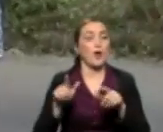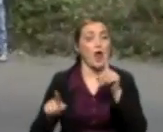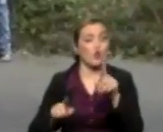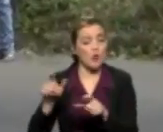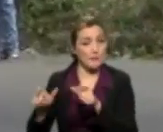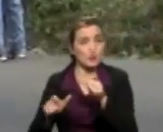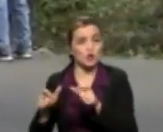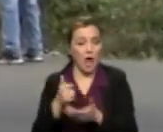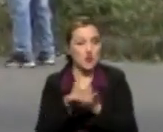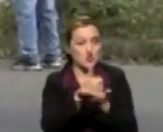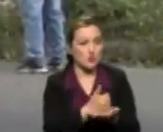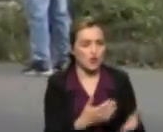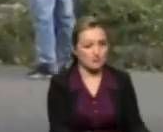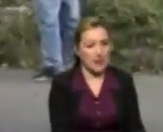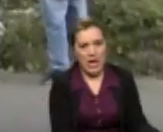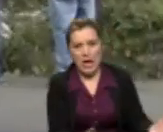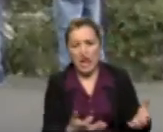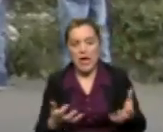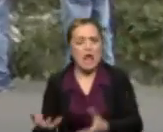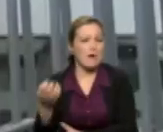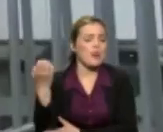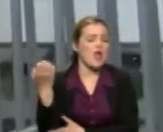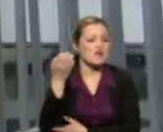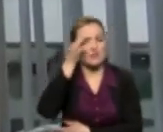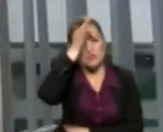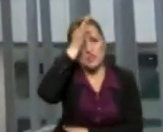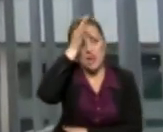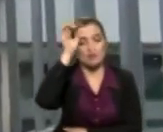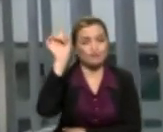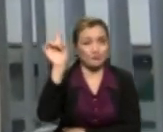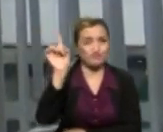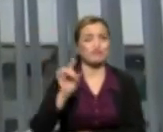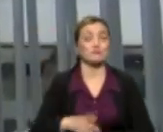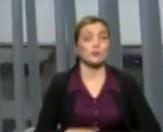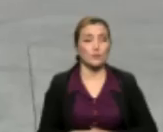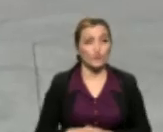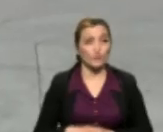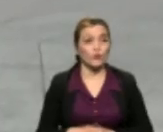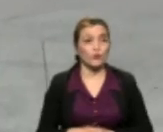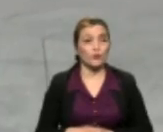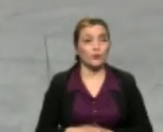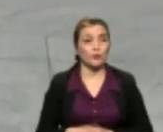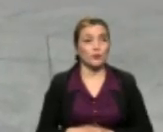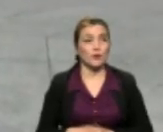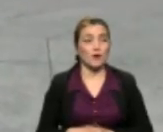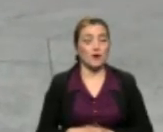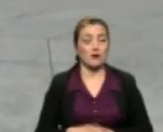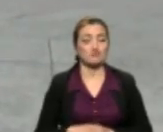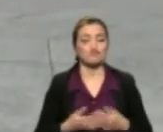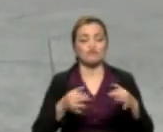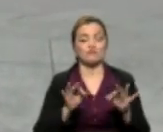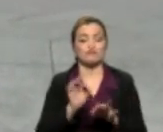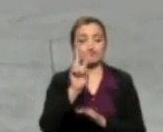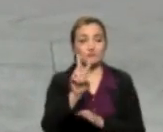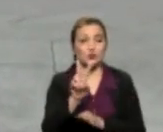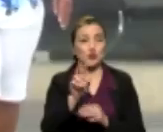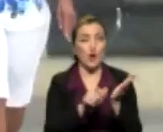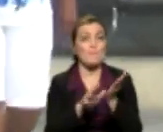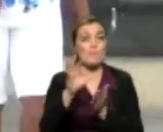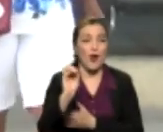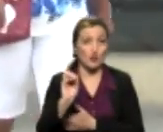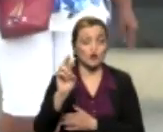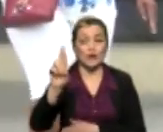los accidentados. Todos fueron llevados de emergencia al hospital Delfina Torres de Concha, donde se comprobó el fallecimiento de los dos hermanos